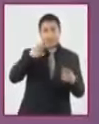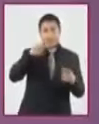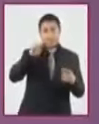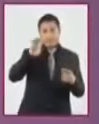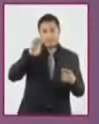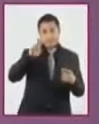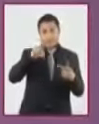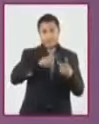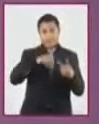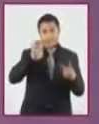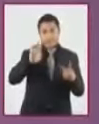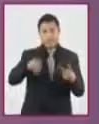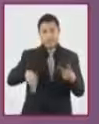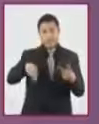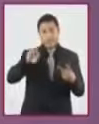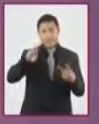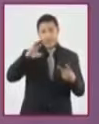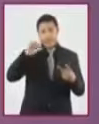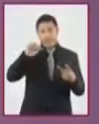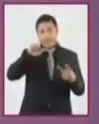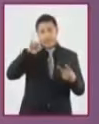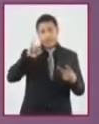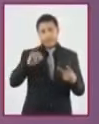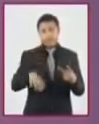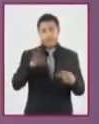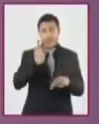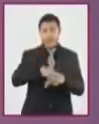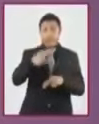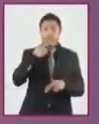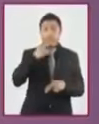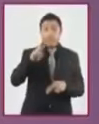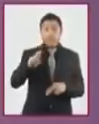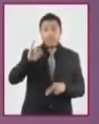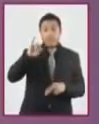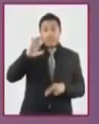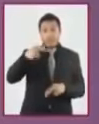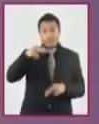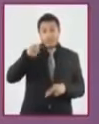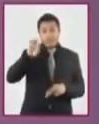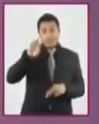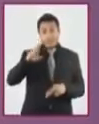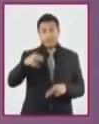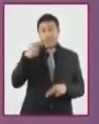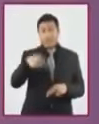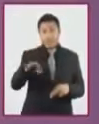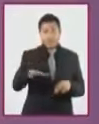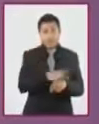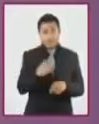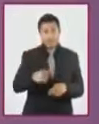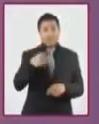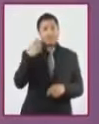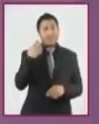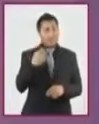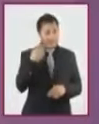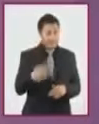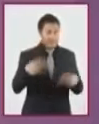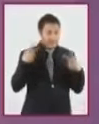Mercalli. La escala más utilizada es la de Richter, la cual tiene ese nombre por el apellido de su